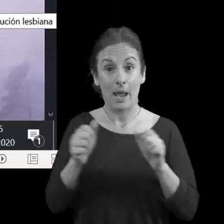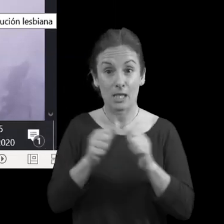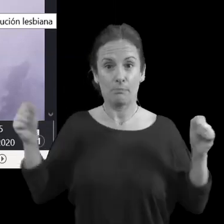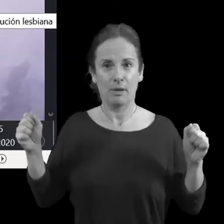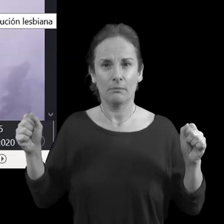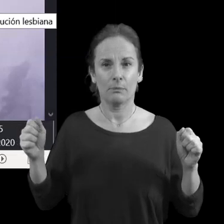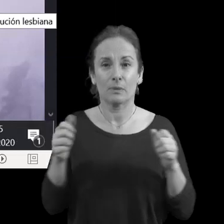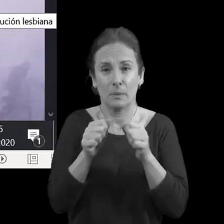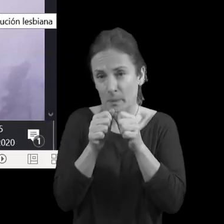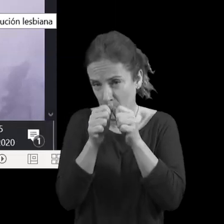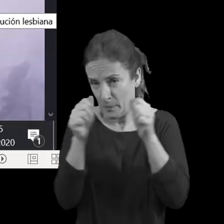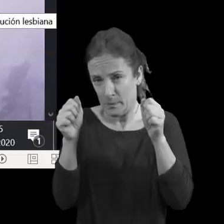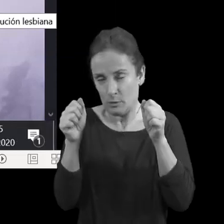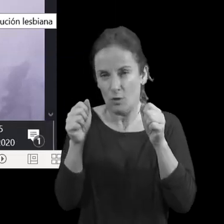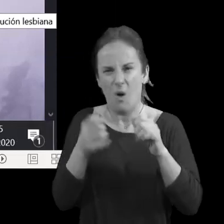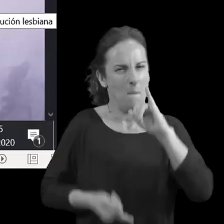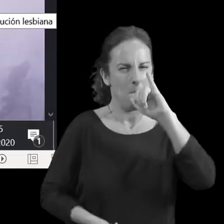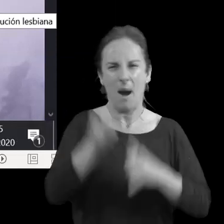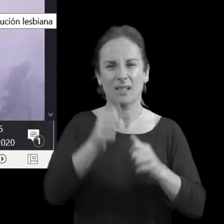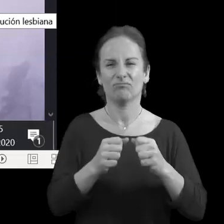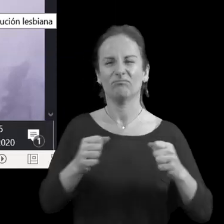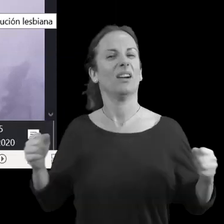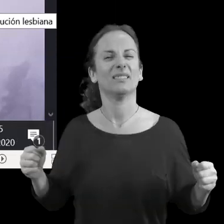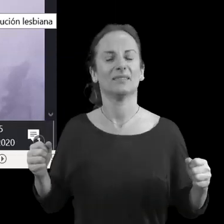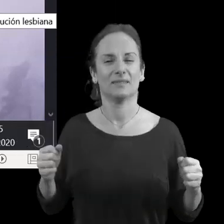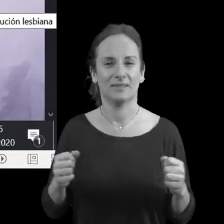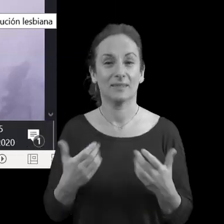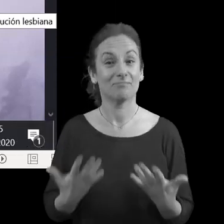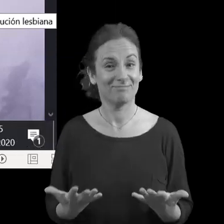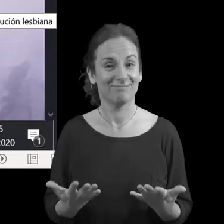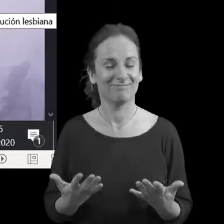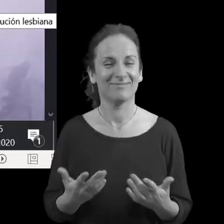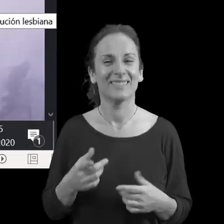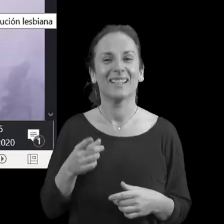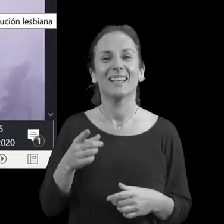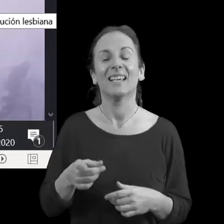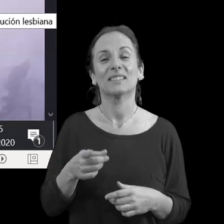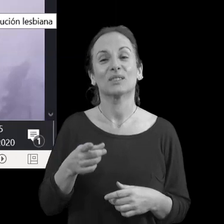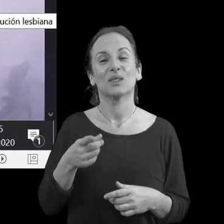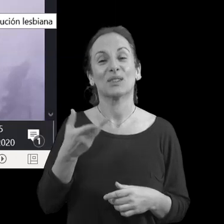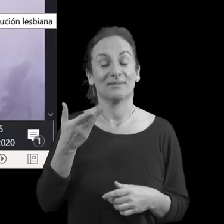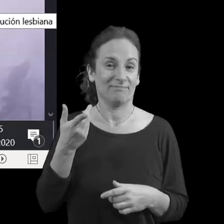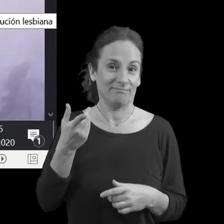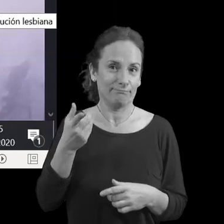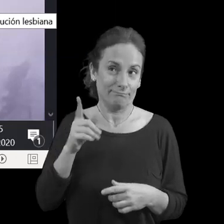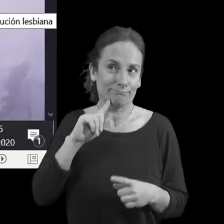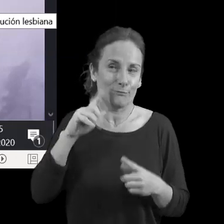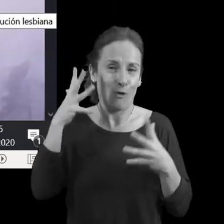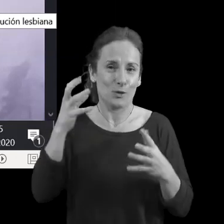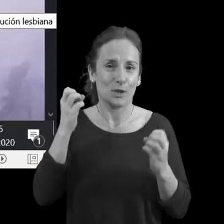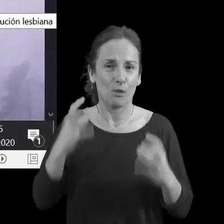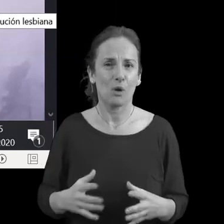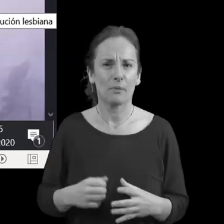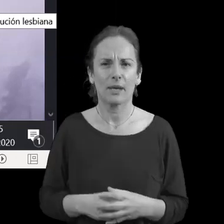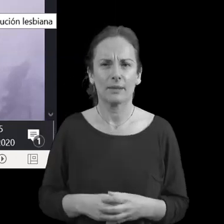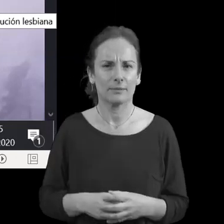entonces, es un texto que tiene ya unos cuantos años, ¿no? Si vas a salir, que sea lo teniente O'Neill, ¿no? O sea, hazlo de eso, sin pedir permiso